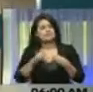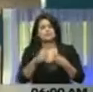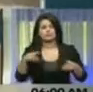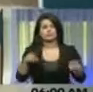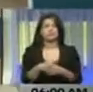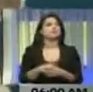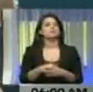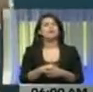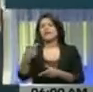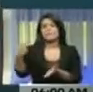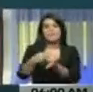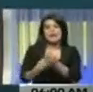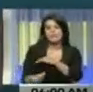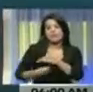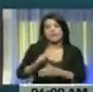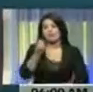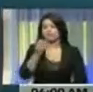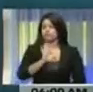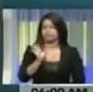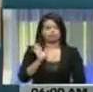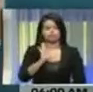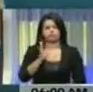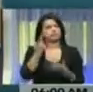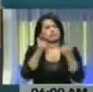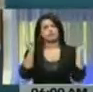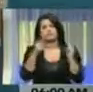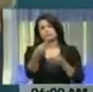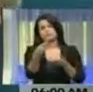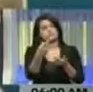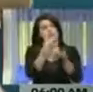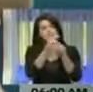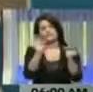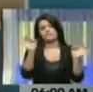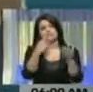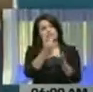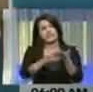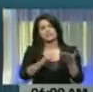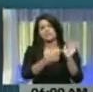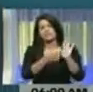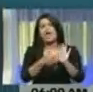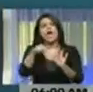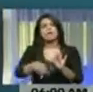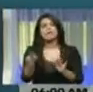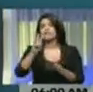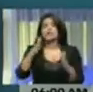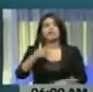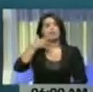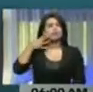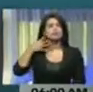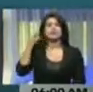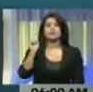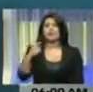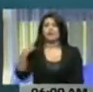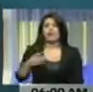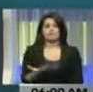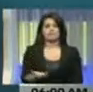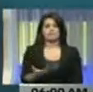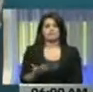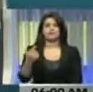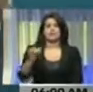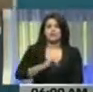cobramos payola. Aquí hay un tema de proyección de nuestros artistas como nunca antes, porque ahora los venezolanos nos sentimos orgullosos de lo que tenemos, de